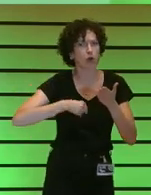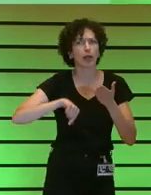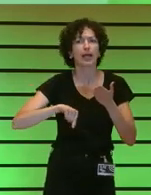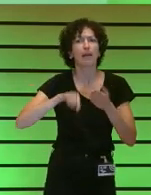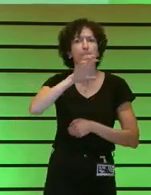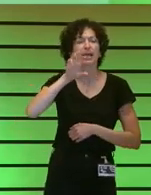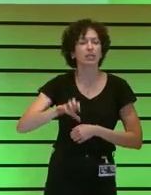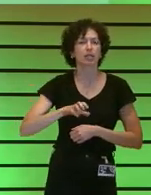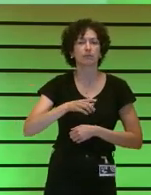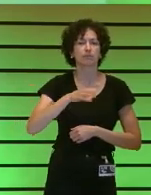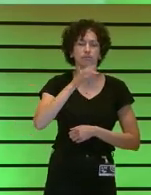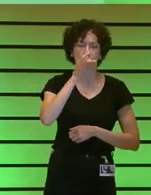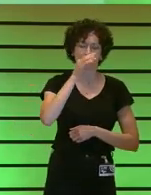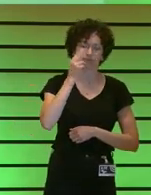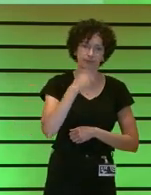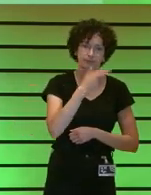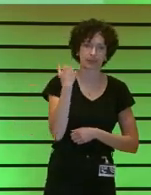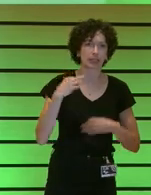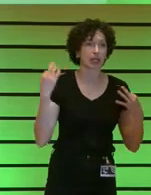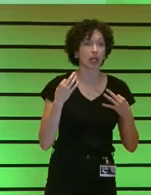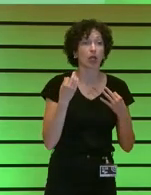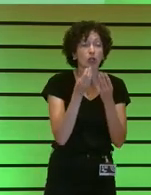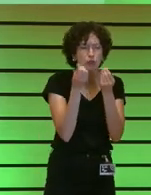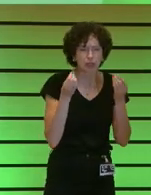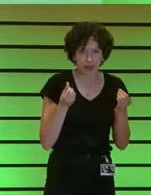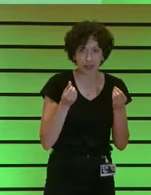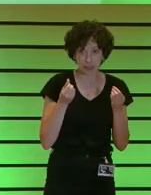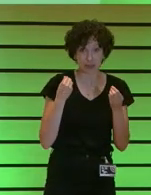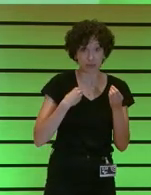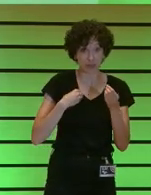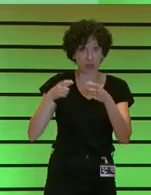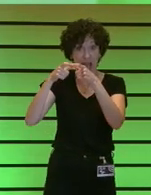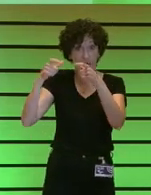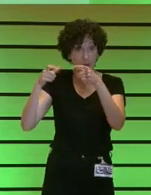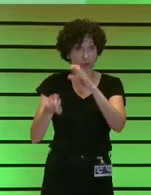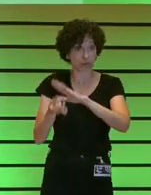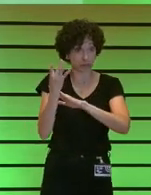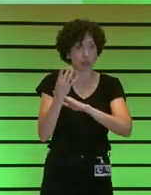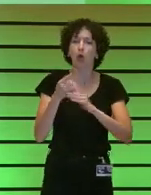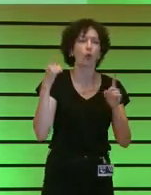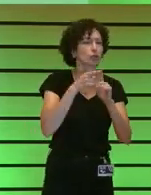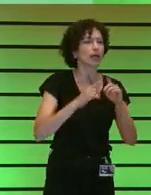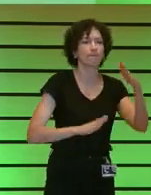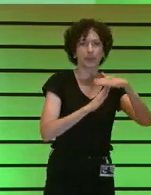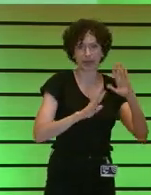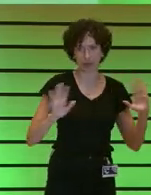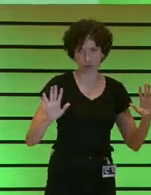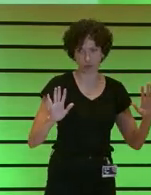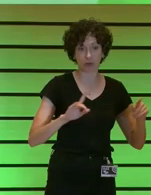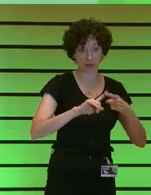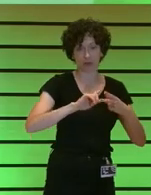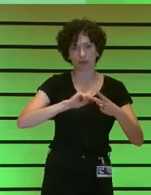se comprometían a dejar de usar una serie de sustancias que eran las que provocaban ese agujero de la capa de ozono primera cuestión y segunda cuestión